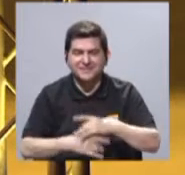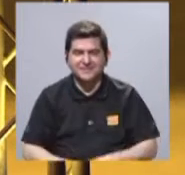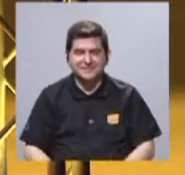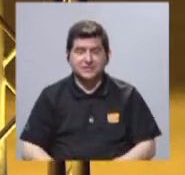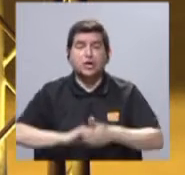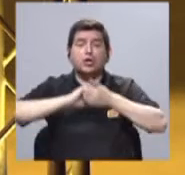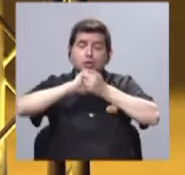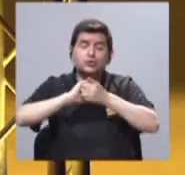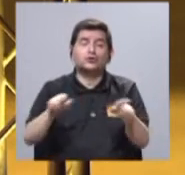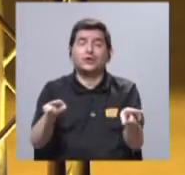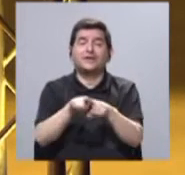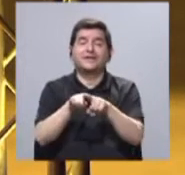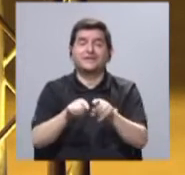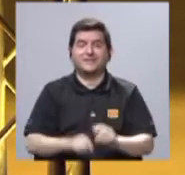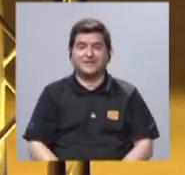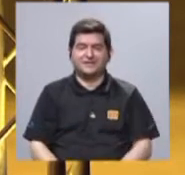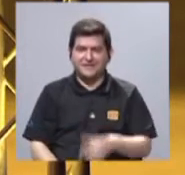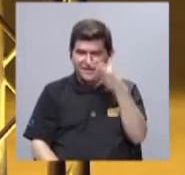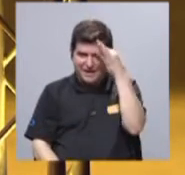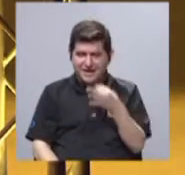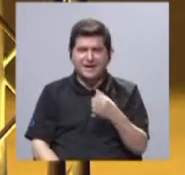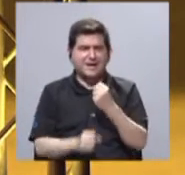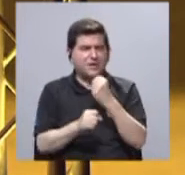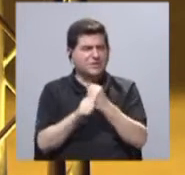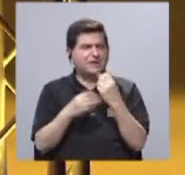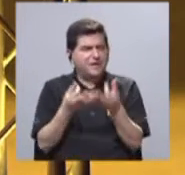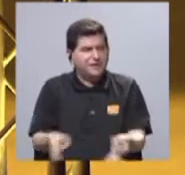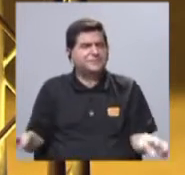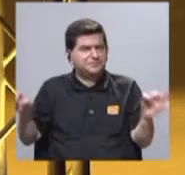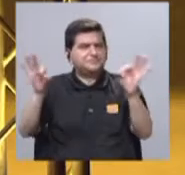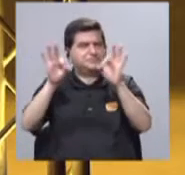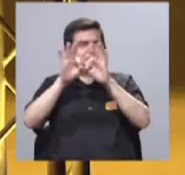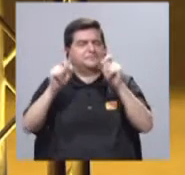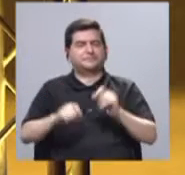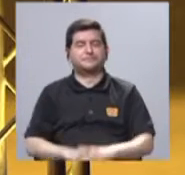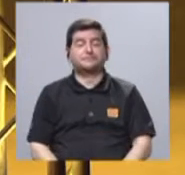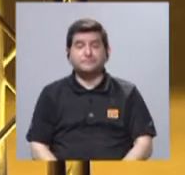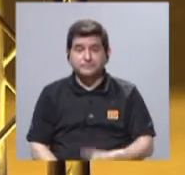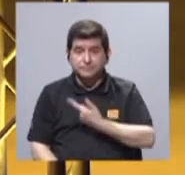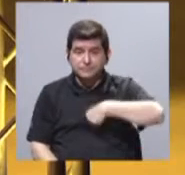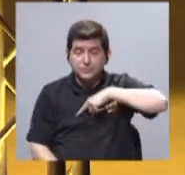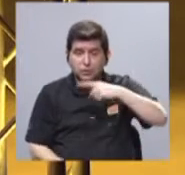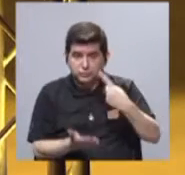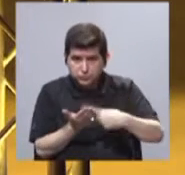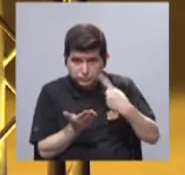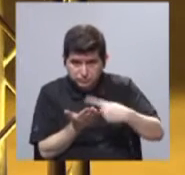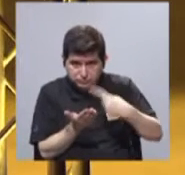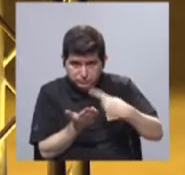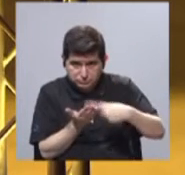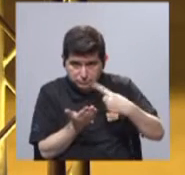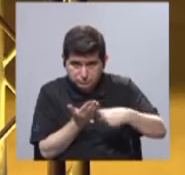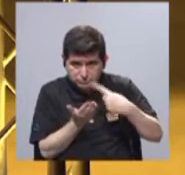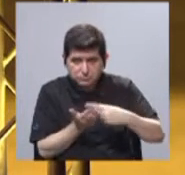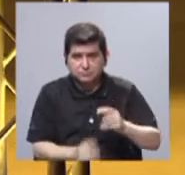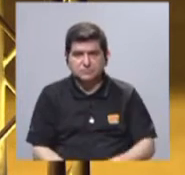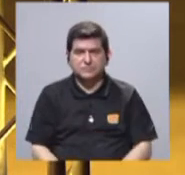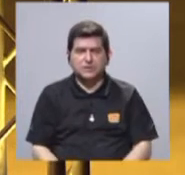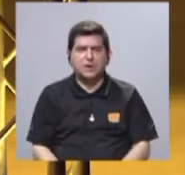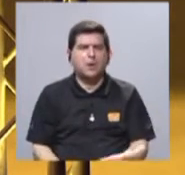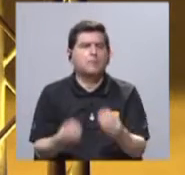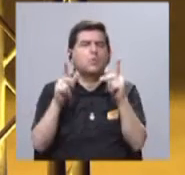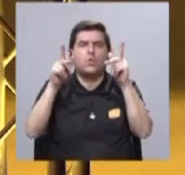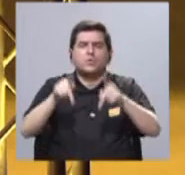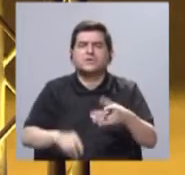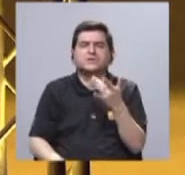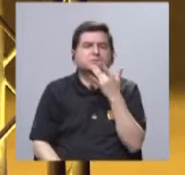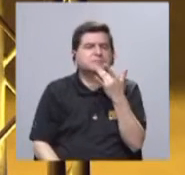la solidaridad y creo que hay una hace un esfuerzo enorme incluso nosotros discutimos mucho de